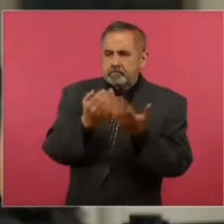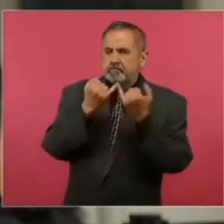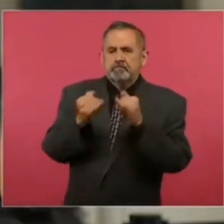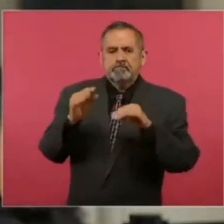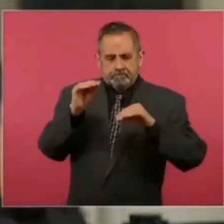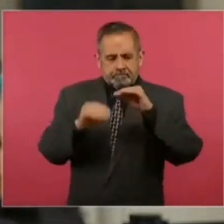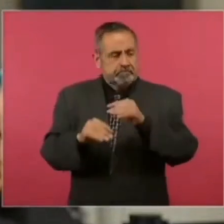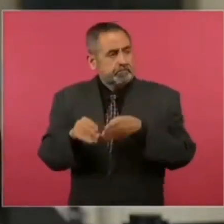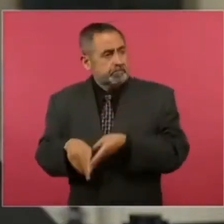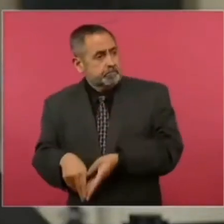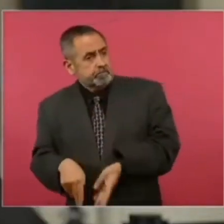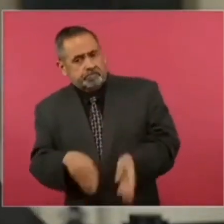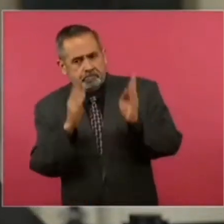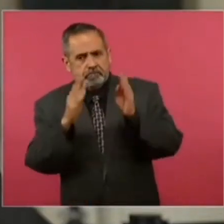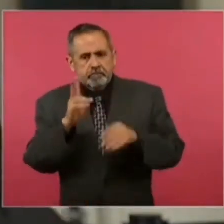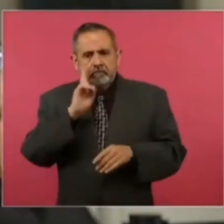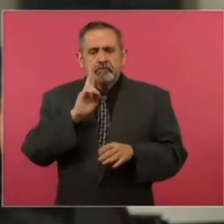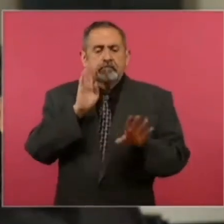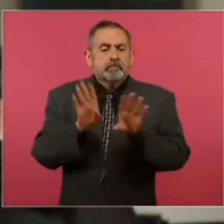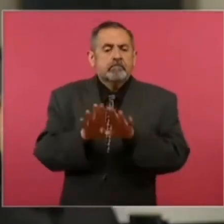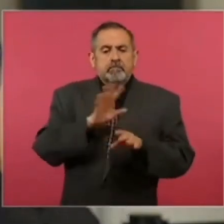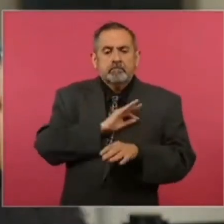inauguración